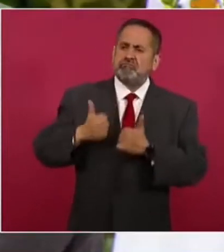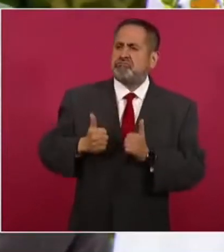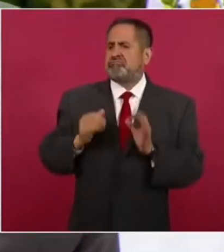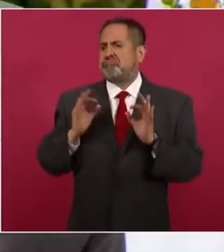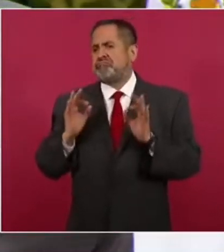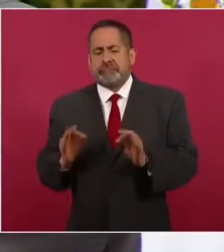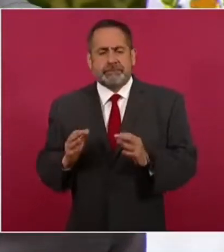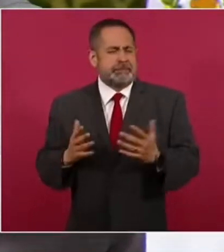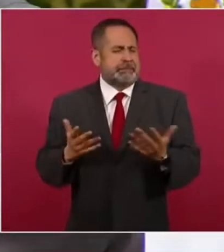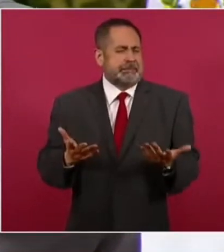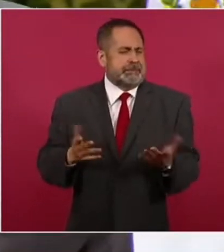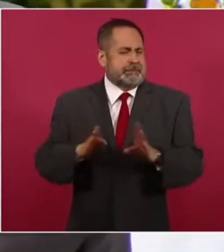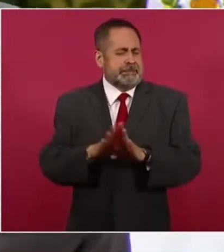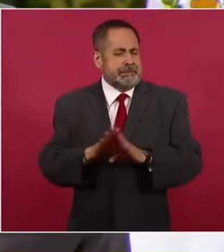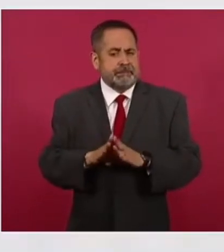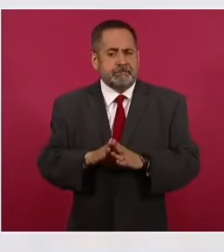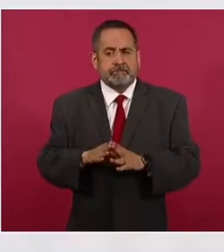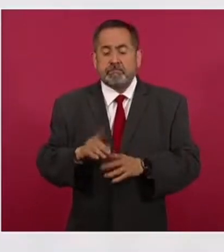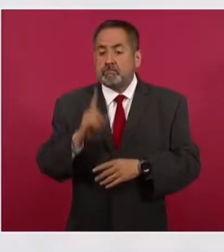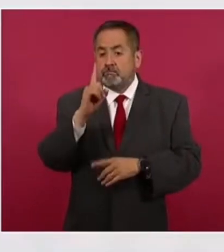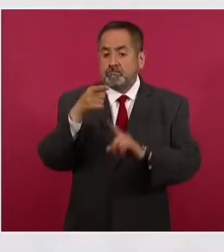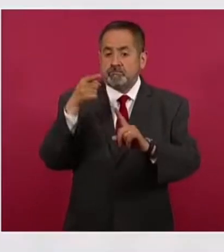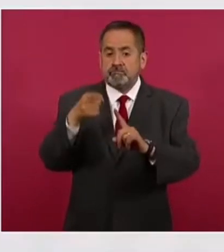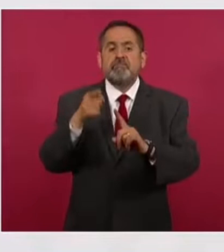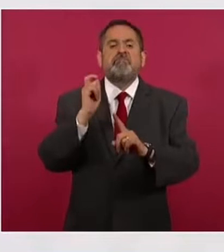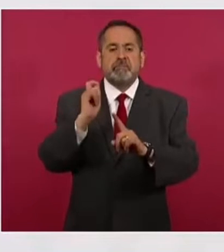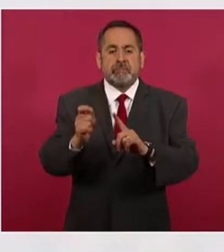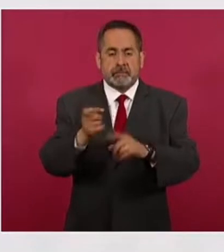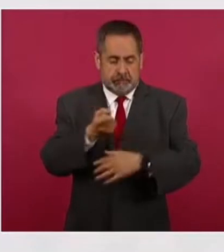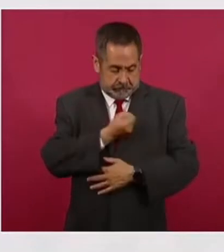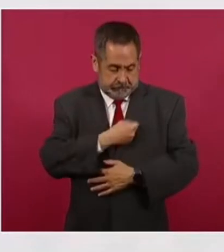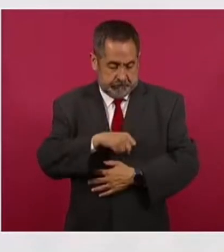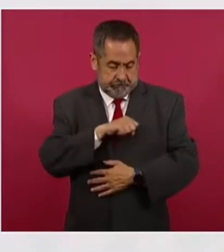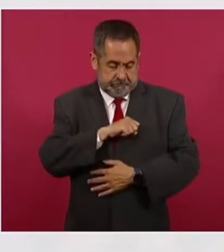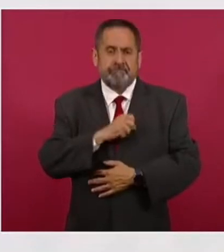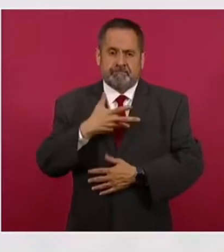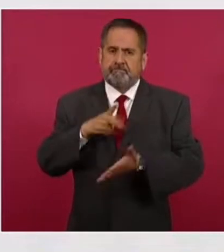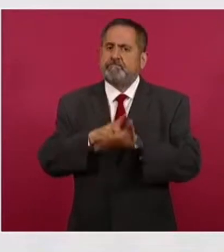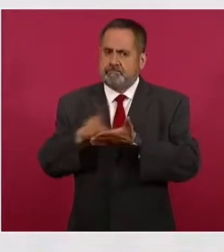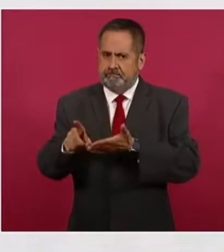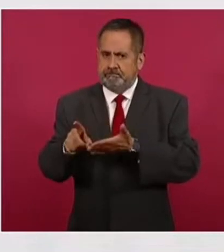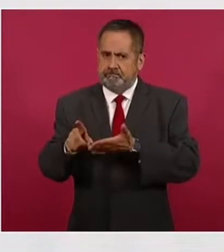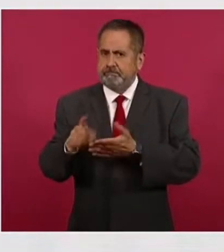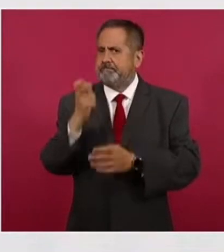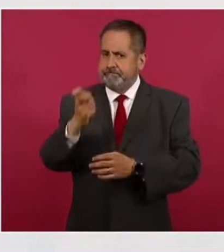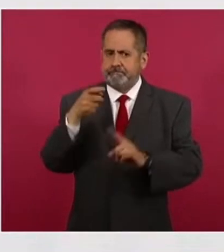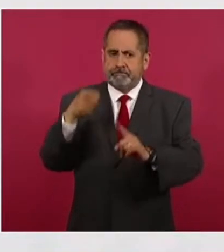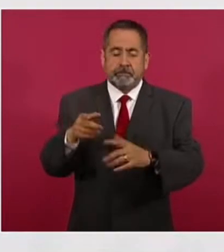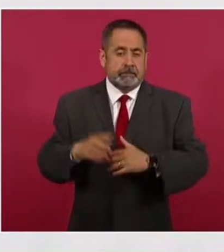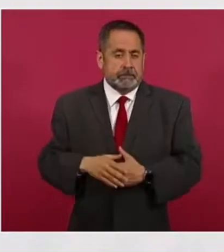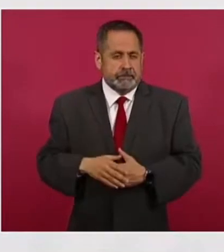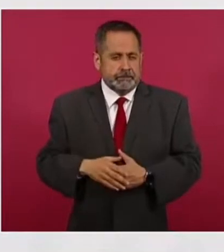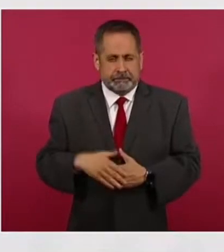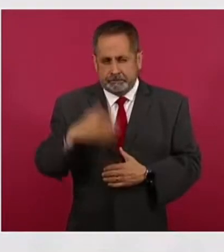hacer realidad el derecho a la salud, y en eso estamos. Una vez que la pandemia de